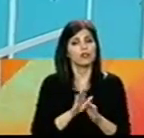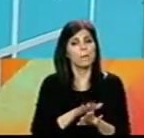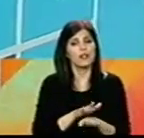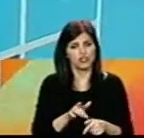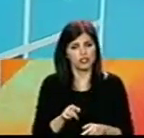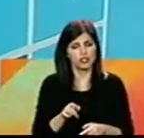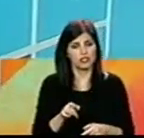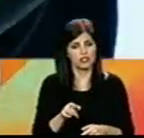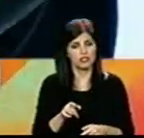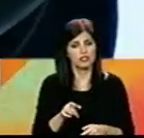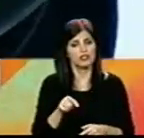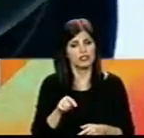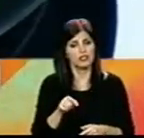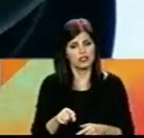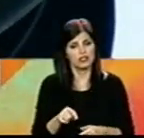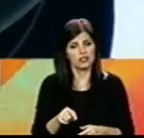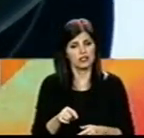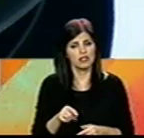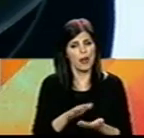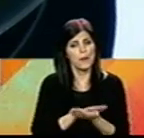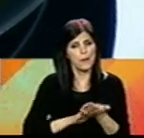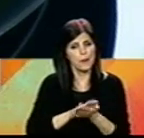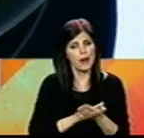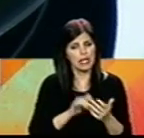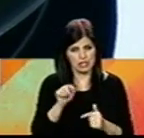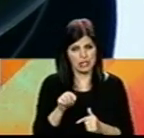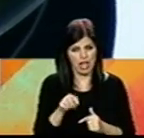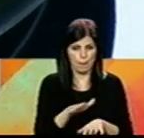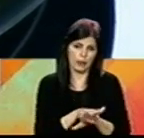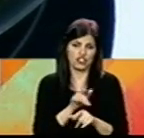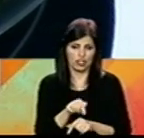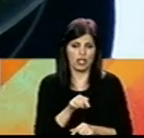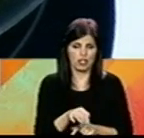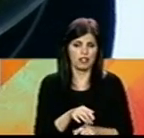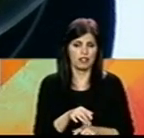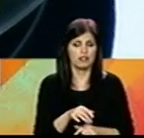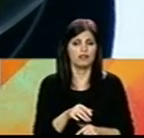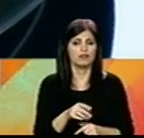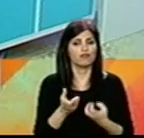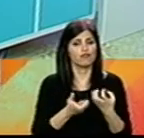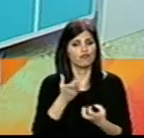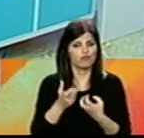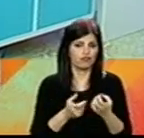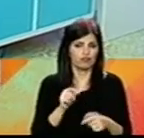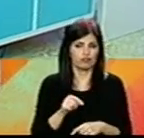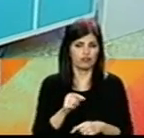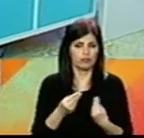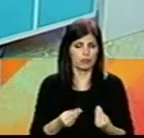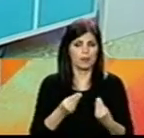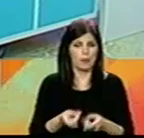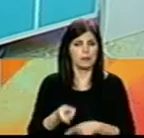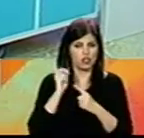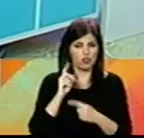un amplio recetario de pescados y esta es la base de aquí. No falta peixe, ¿no? No falta. Tenemos la suerte de tener un buen mar y buenos